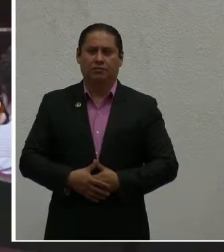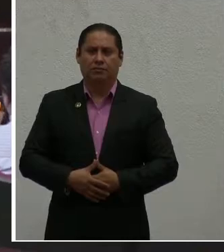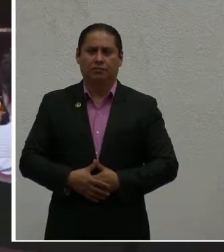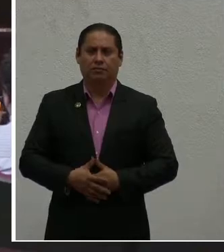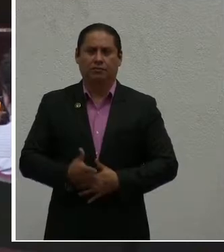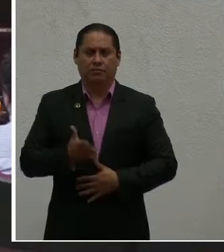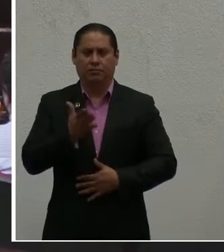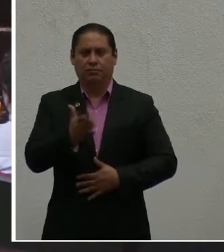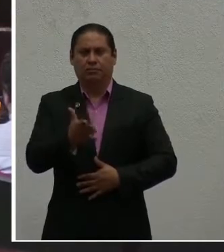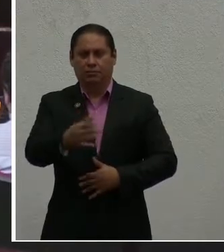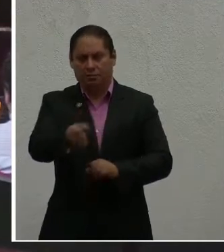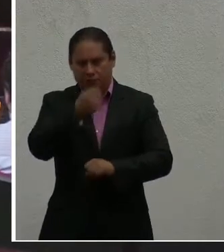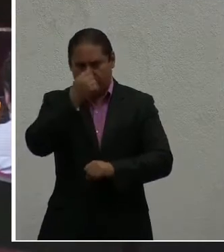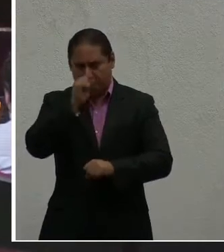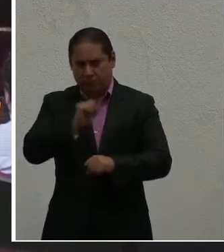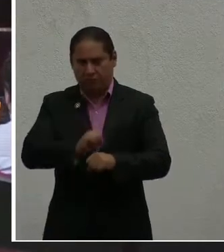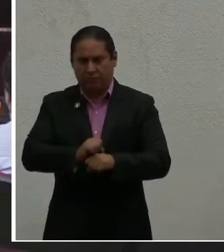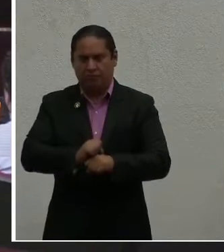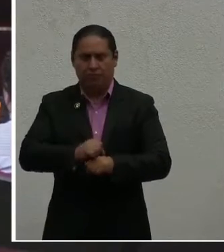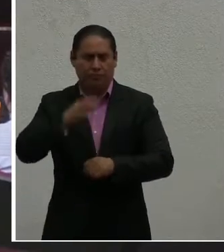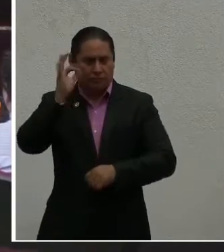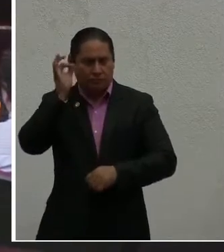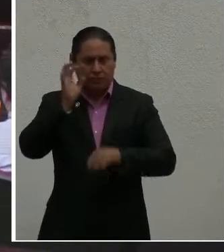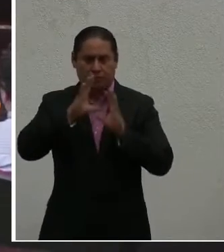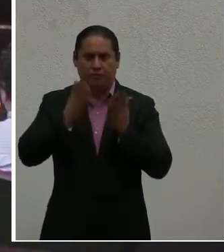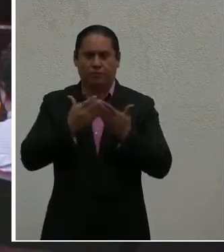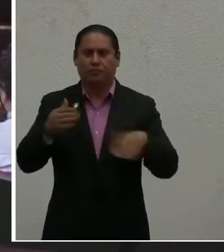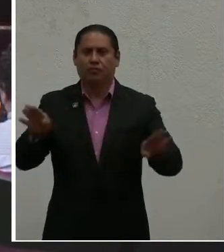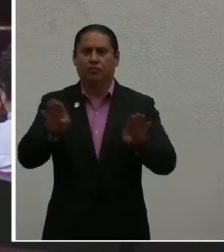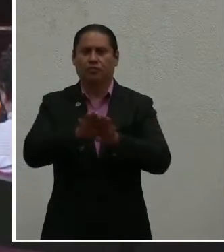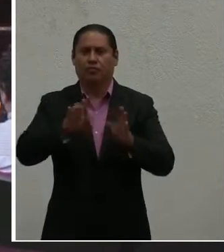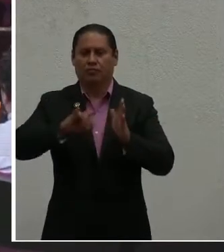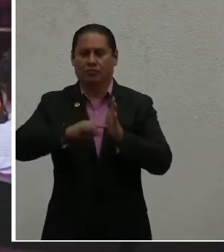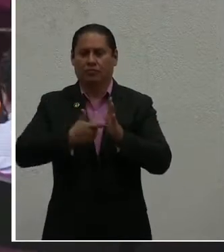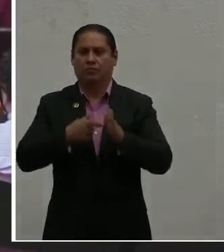Solicito a la Secretaría cierre el sistema electrónico.